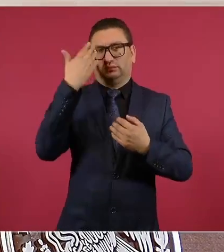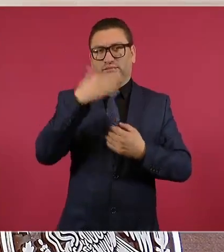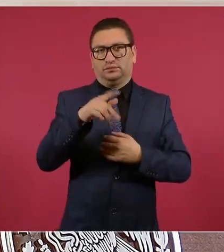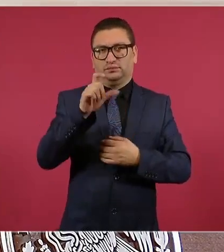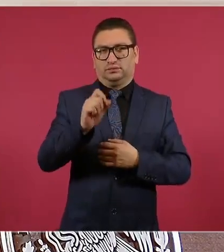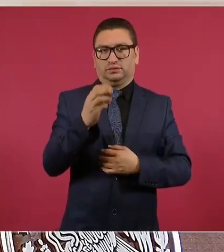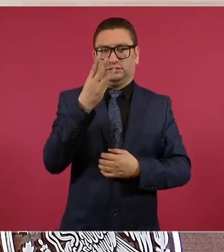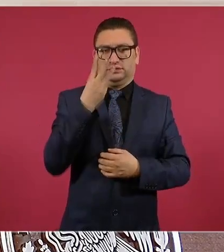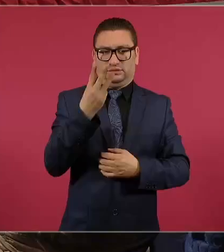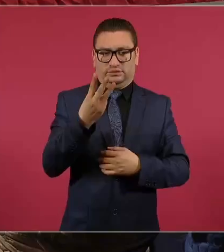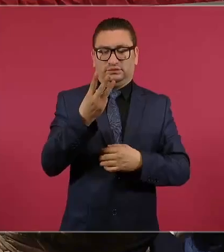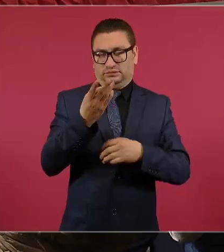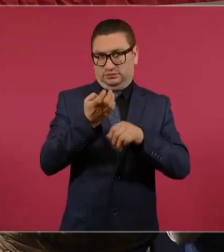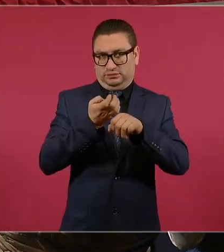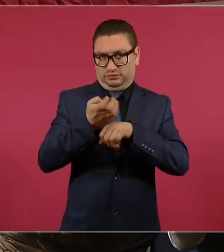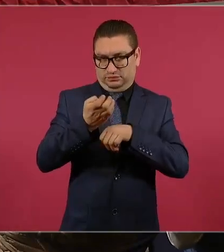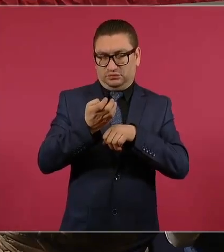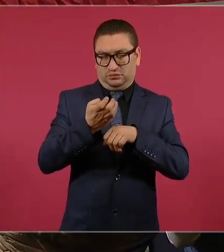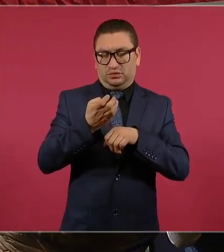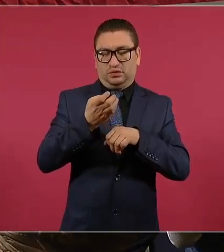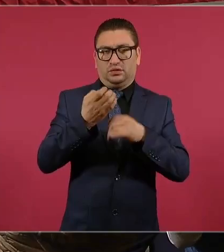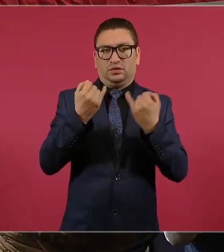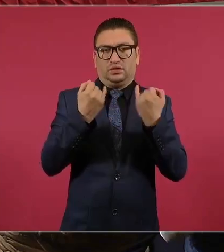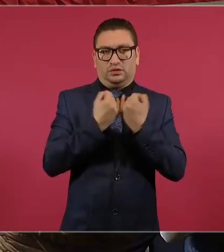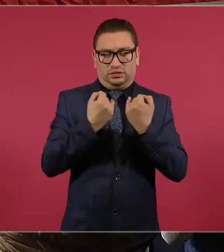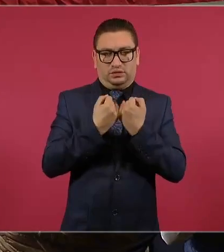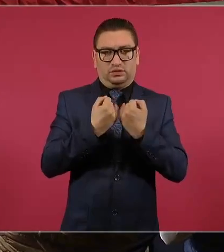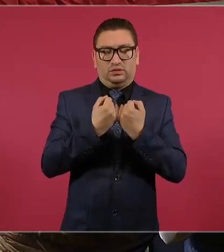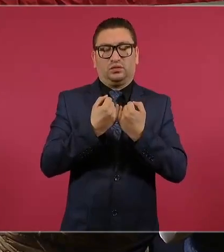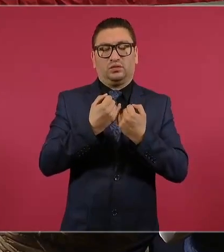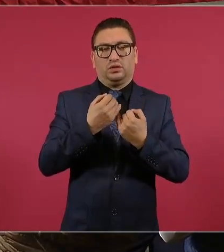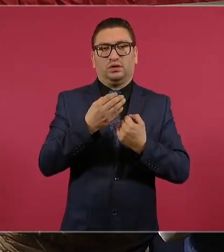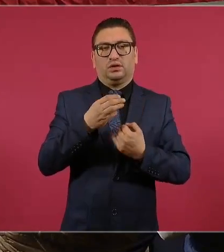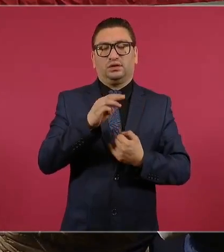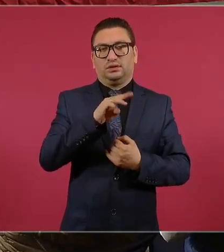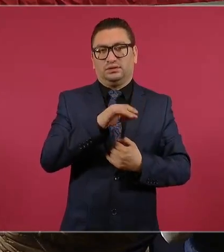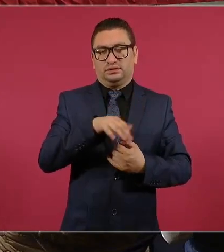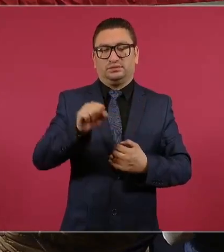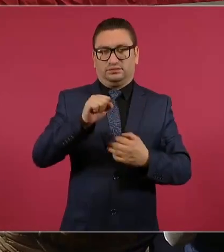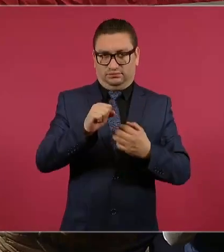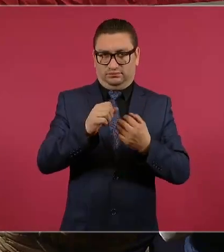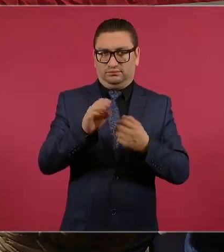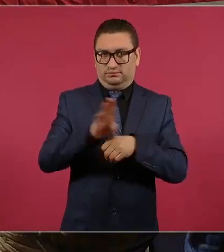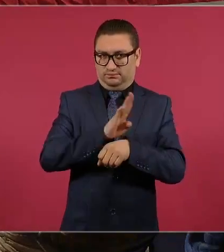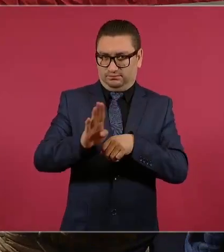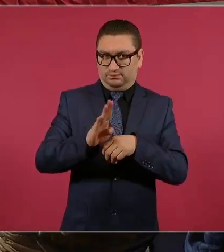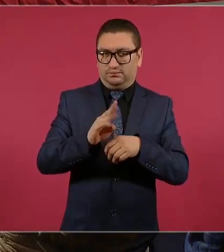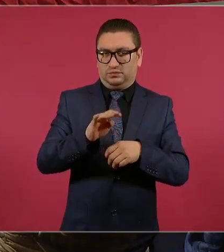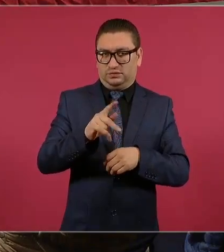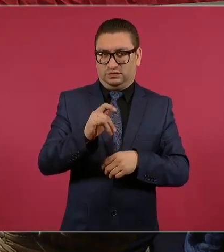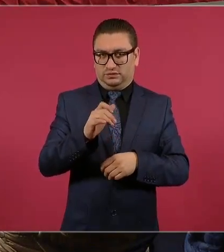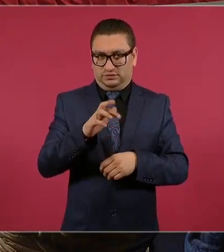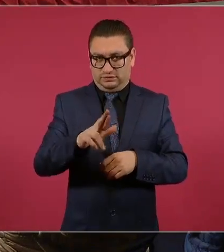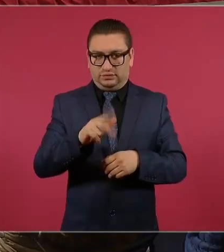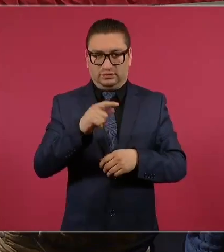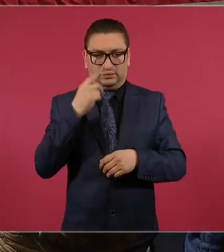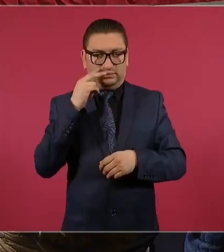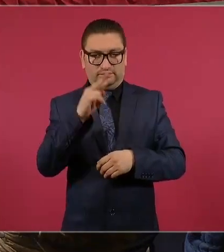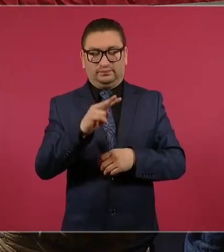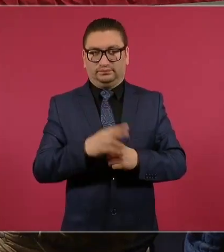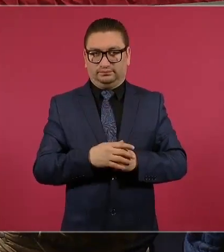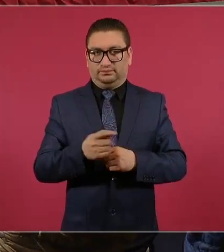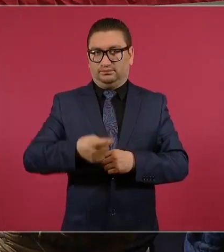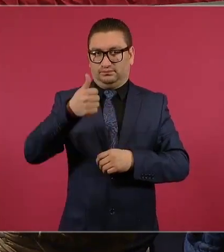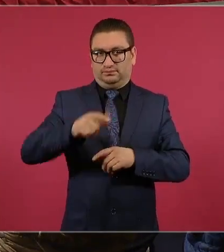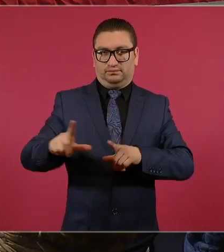23 estados en donde estamos implementando IMSS Bienestar. Si podemos poner la primera.